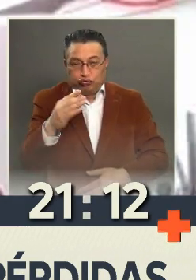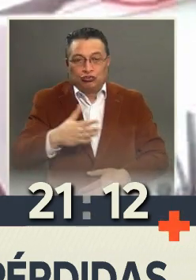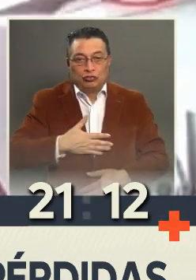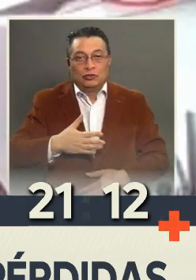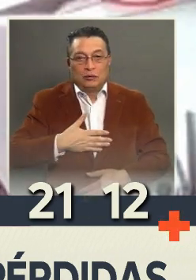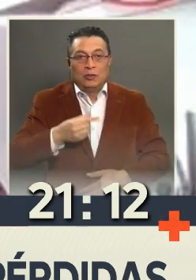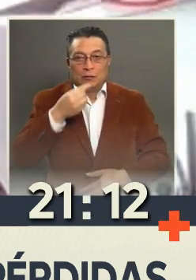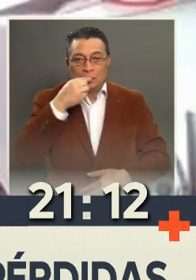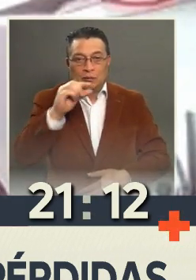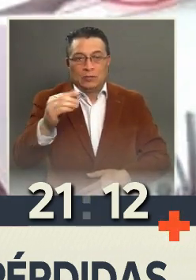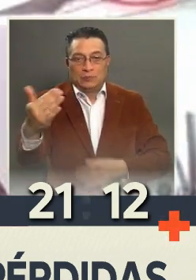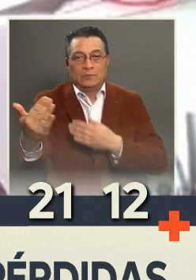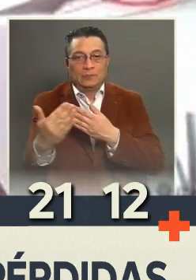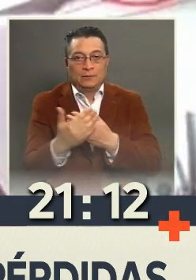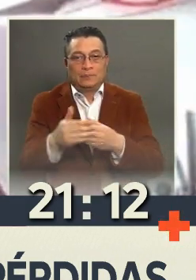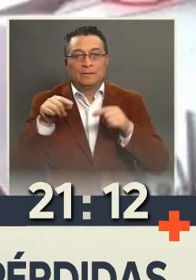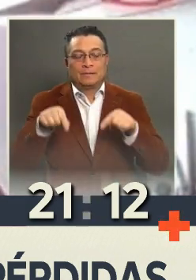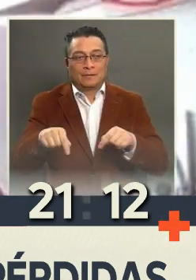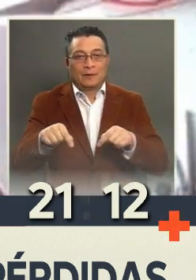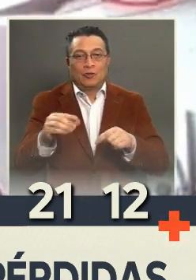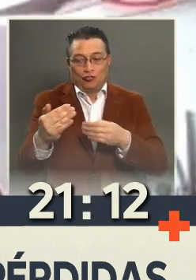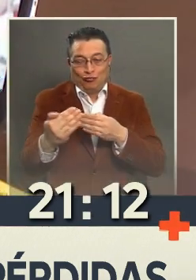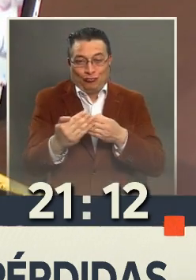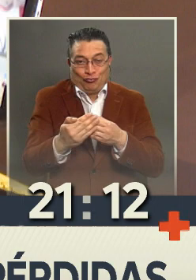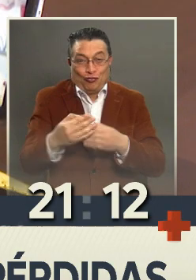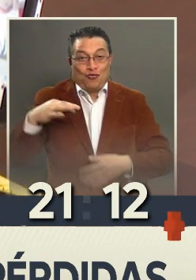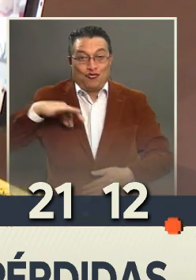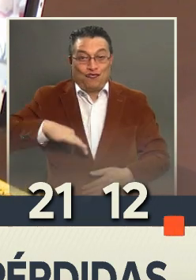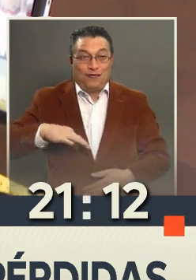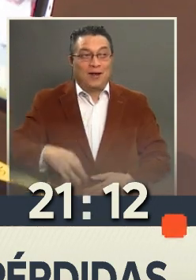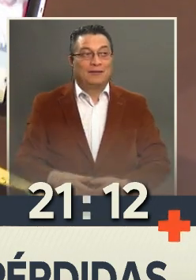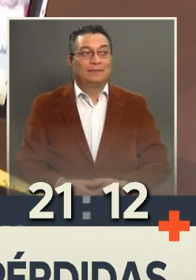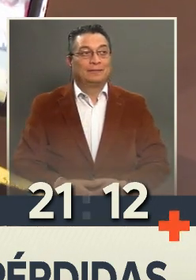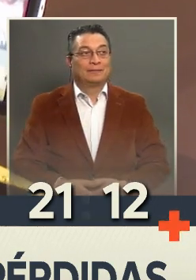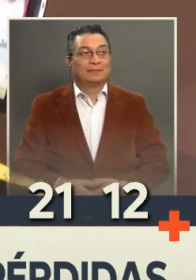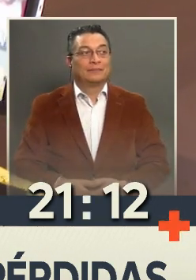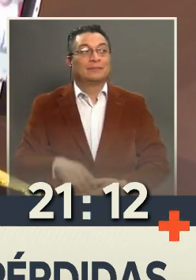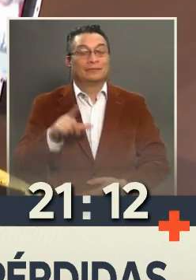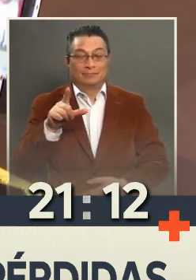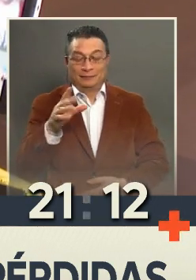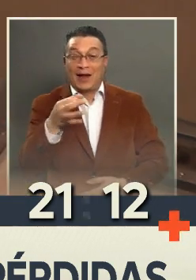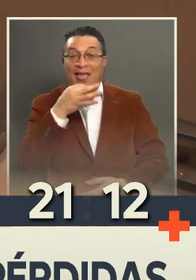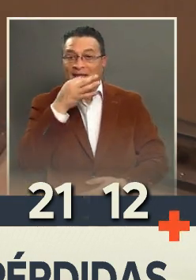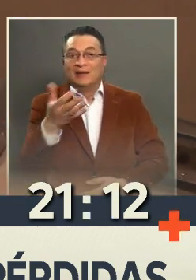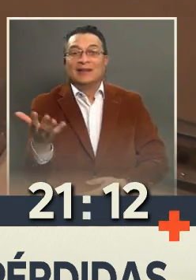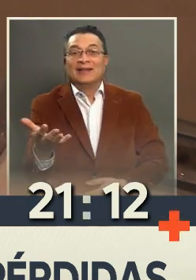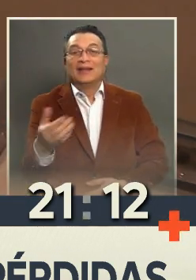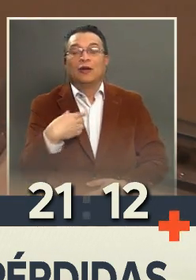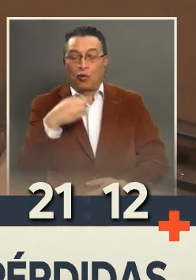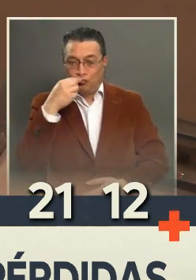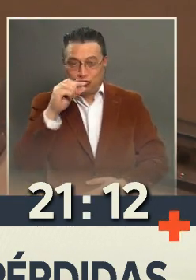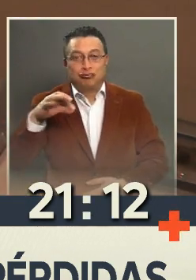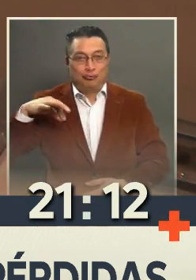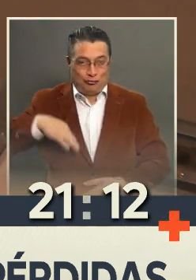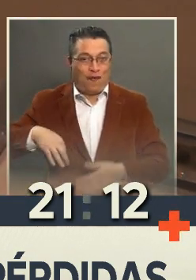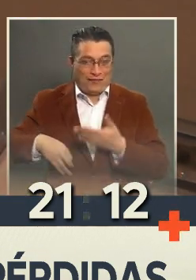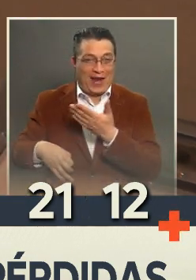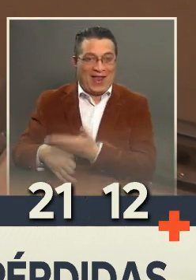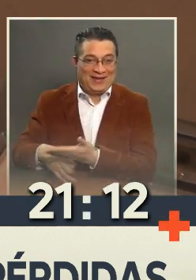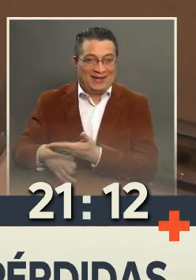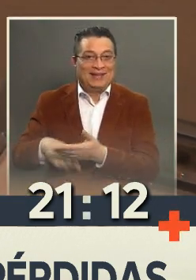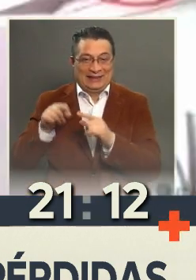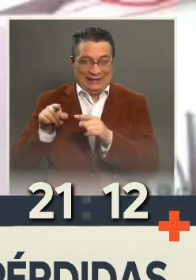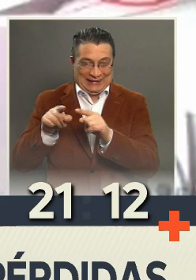justamente ahí al filo de la navaja, como se dice. A lo que Luis se refiere es estar a punto de jubilar. Ese es su